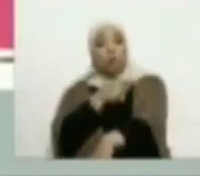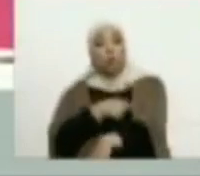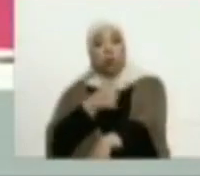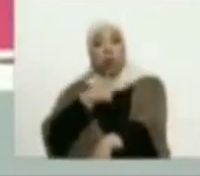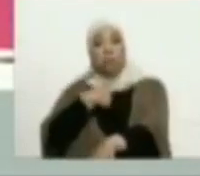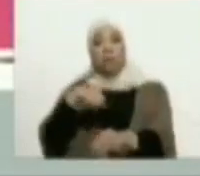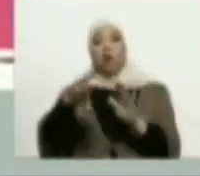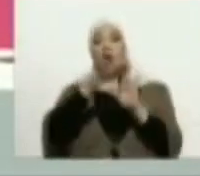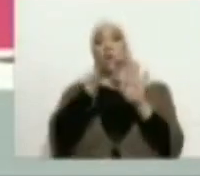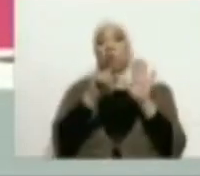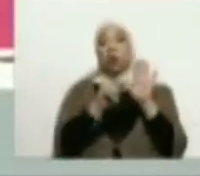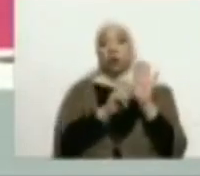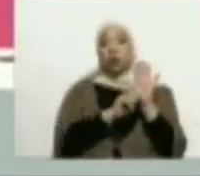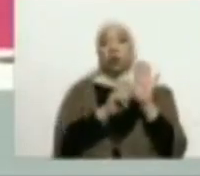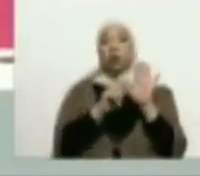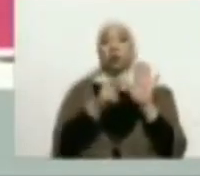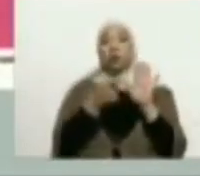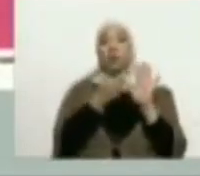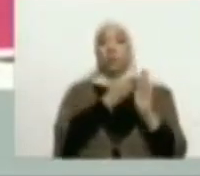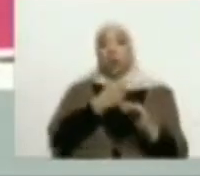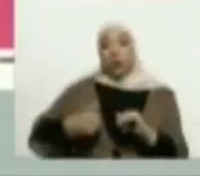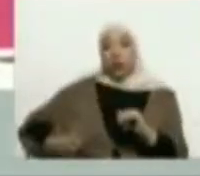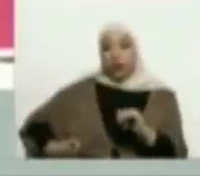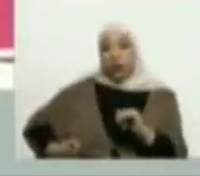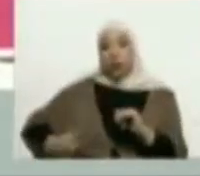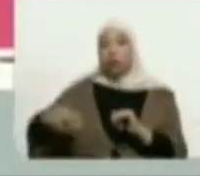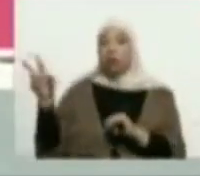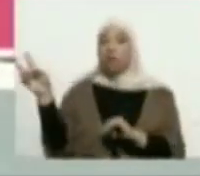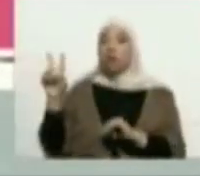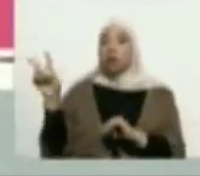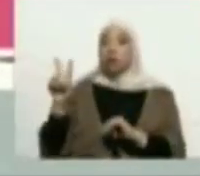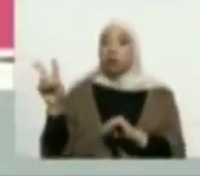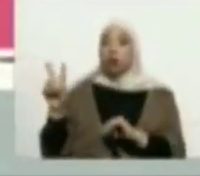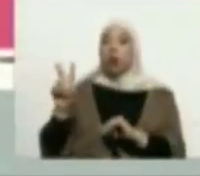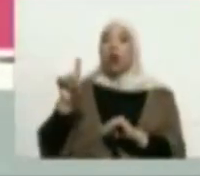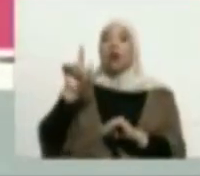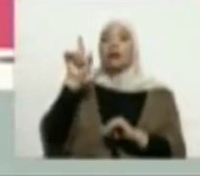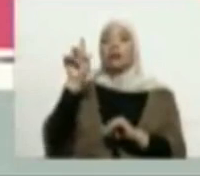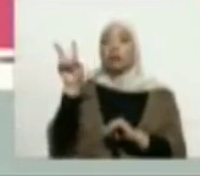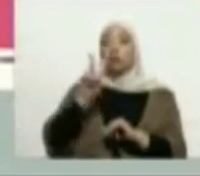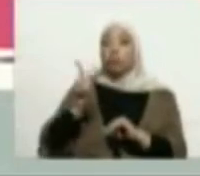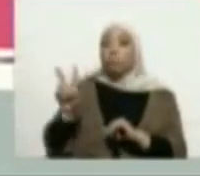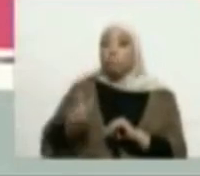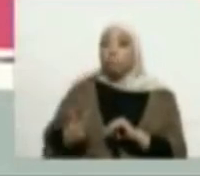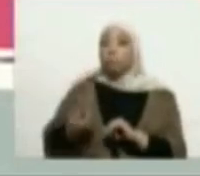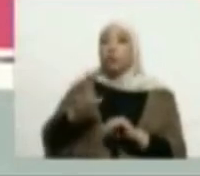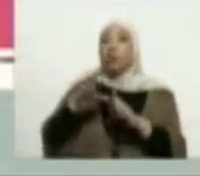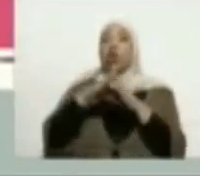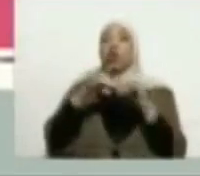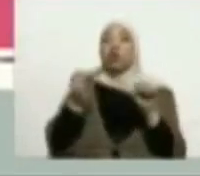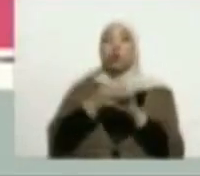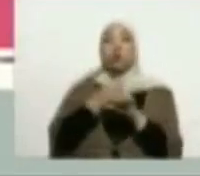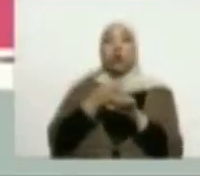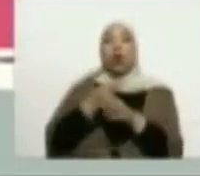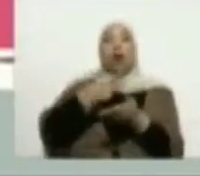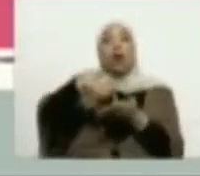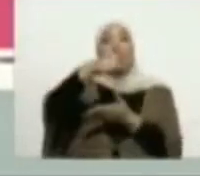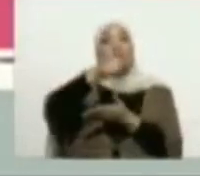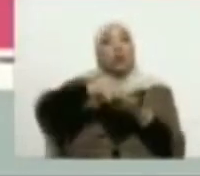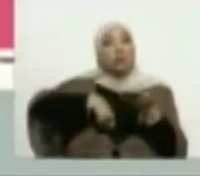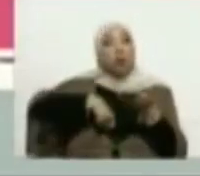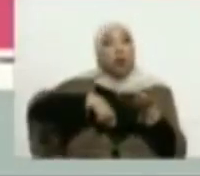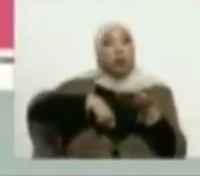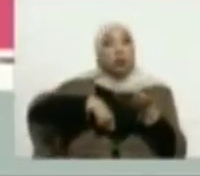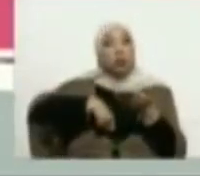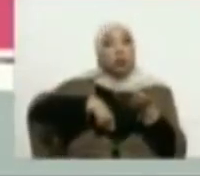Bolivariana de Venezuela, como Presidente de la República, Jefe de Estado y Jefe de Gobierno, procedo a firmar,